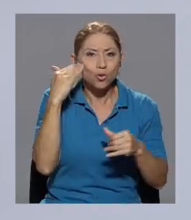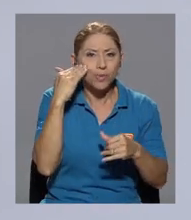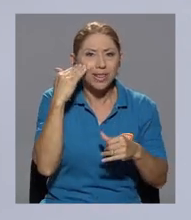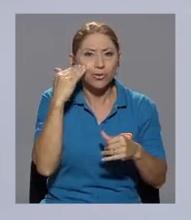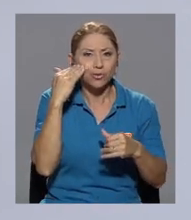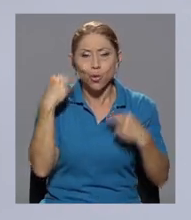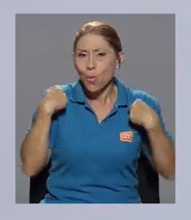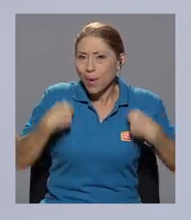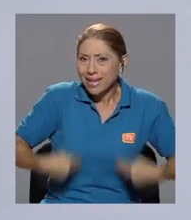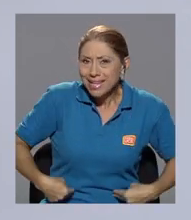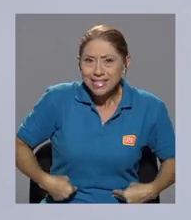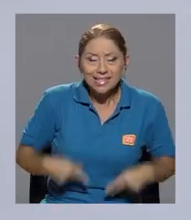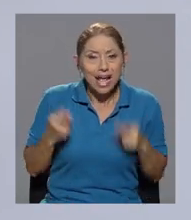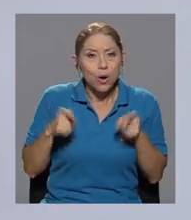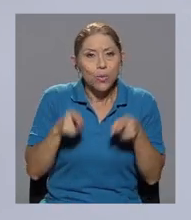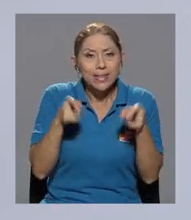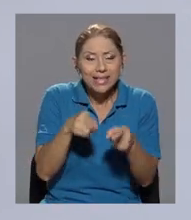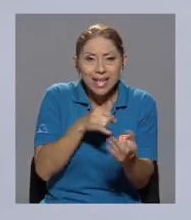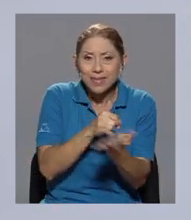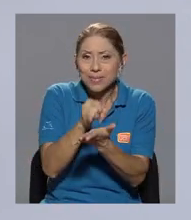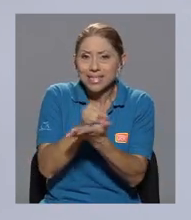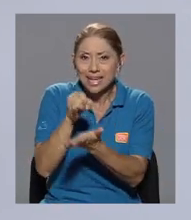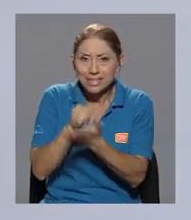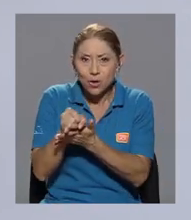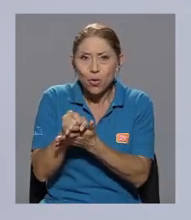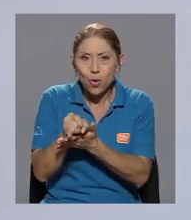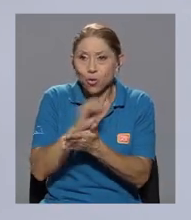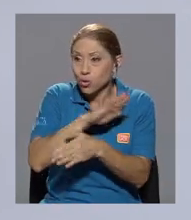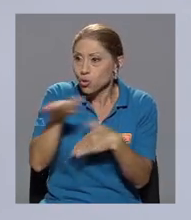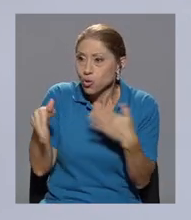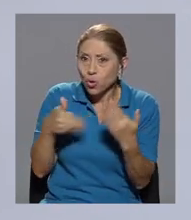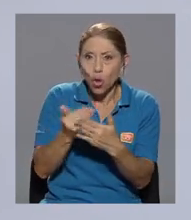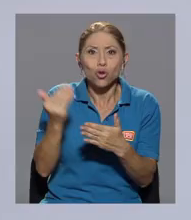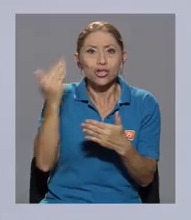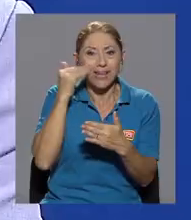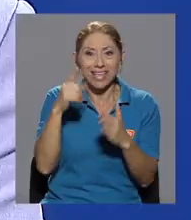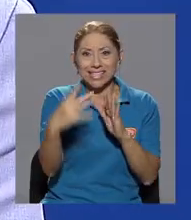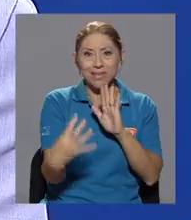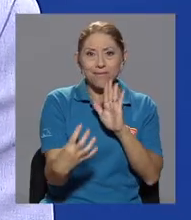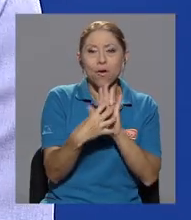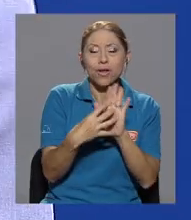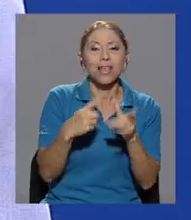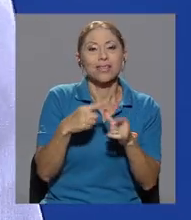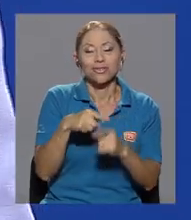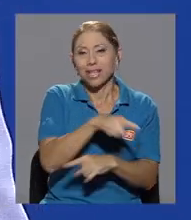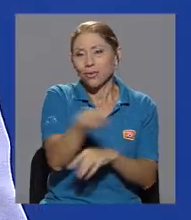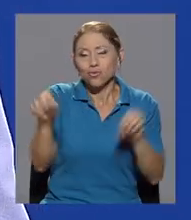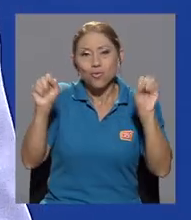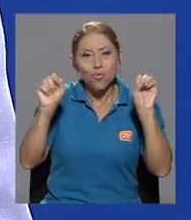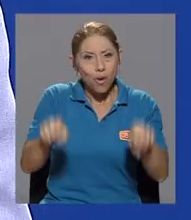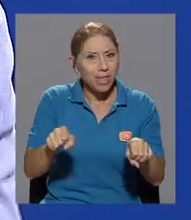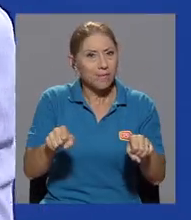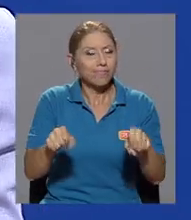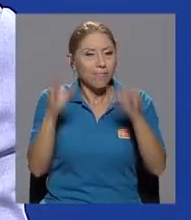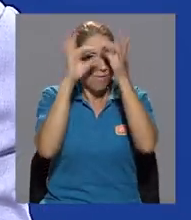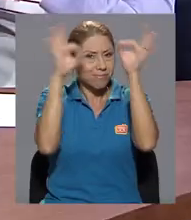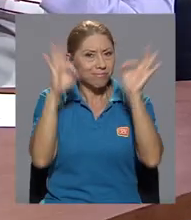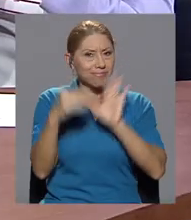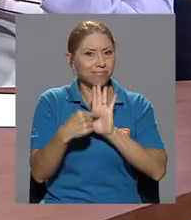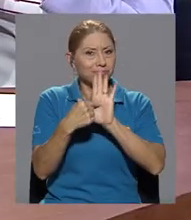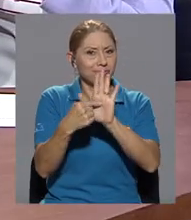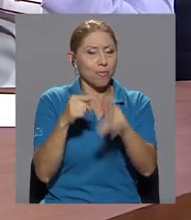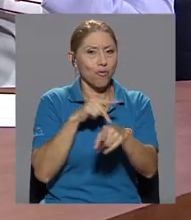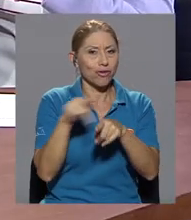del acontecer de la parte investigativa le permite al estudiante también sobresalir en los campos profesionales precisamente por la